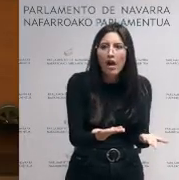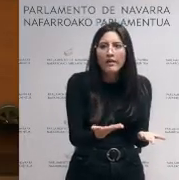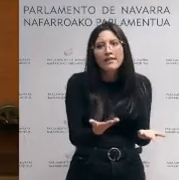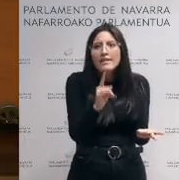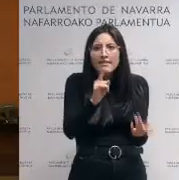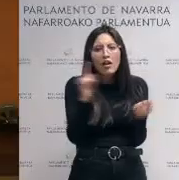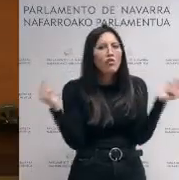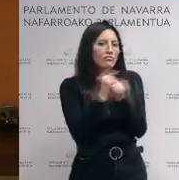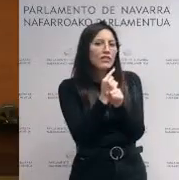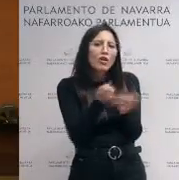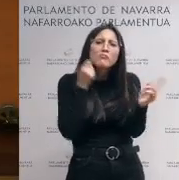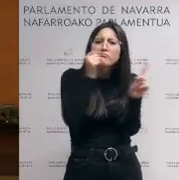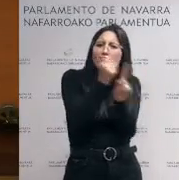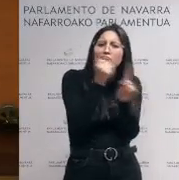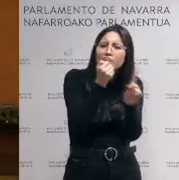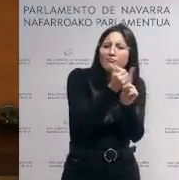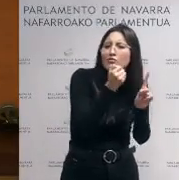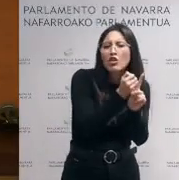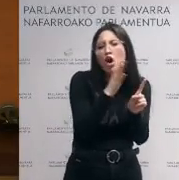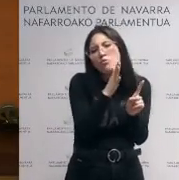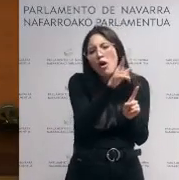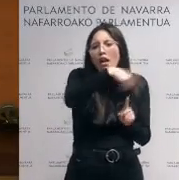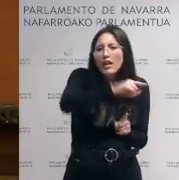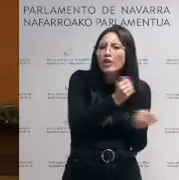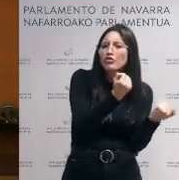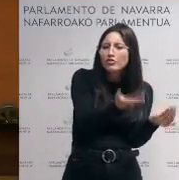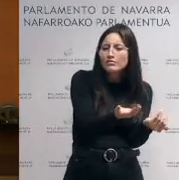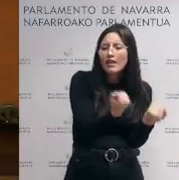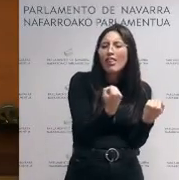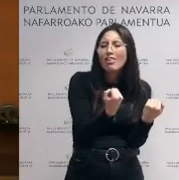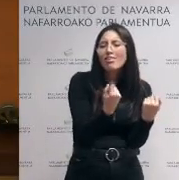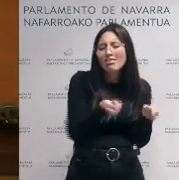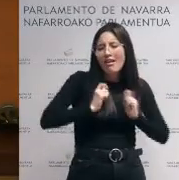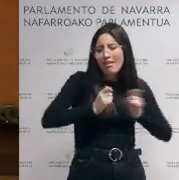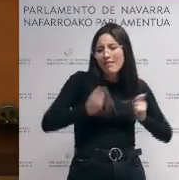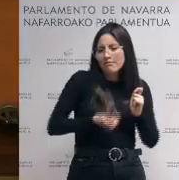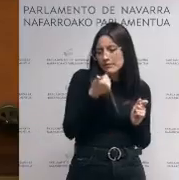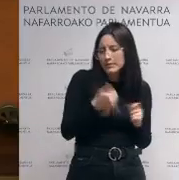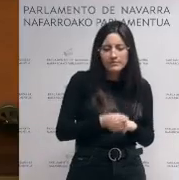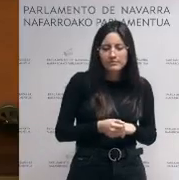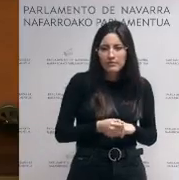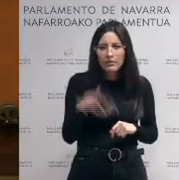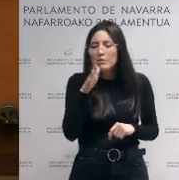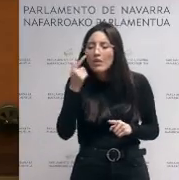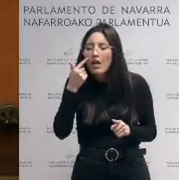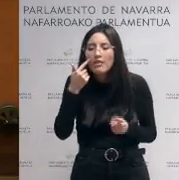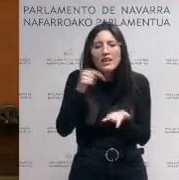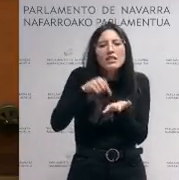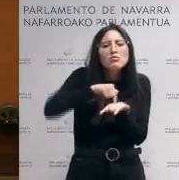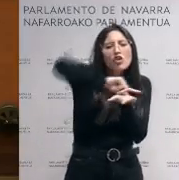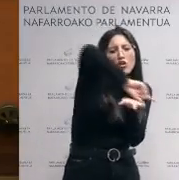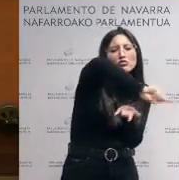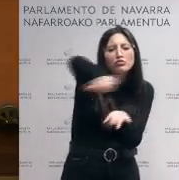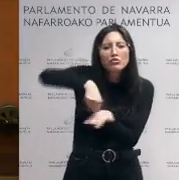sacrificios. Nuestra fiscalidad debe estar al servicio de la mayoría, no de una lógica recaudatoria ciega, que es donde están